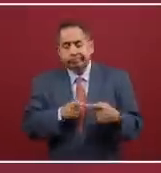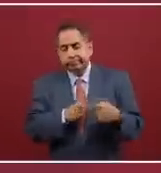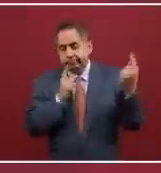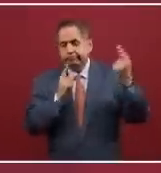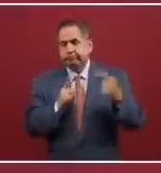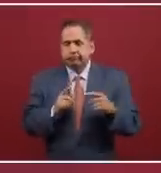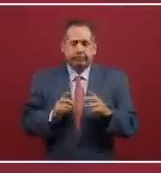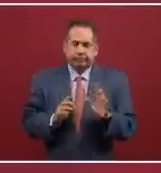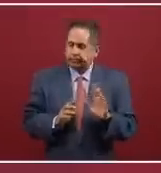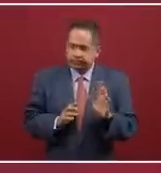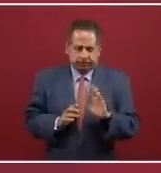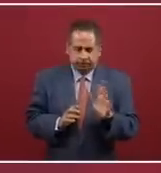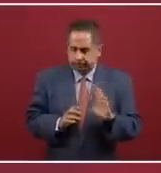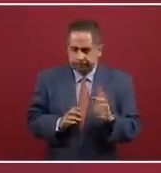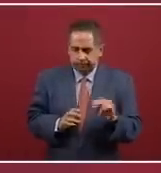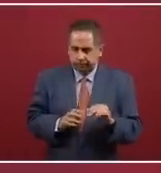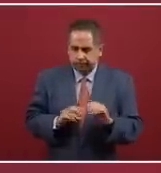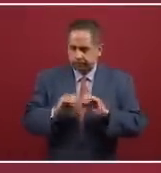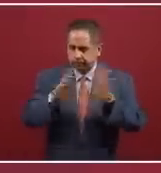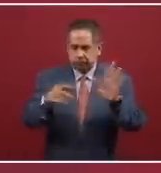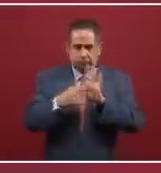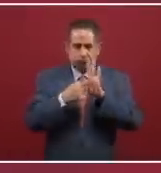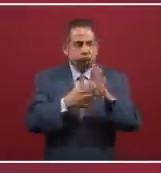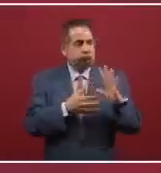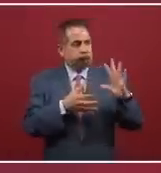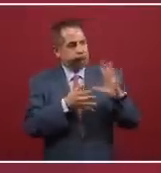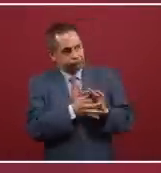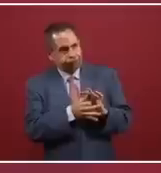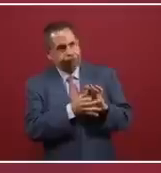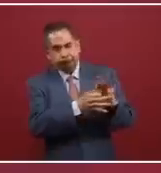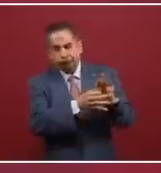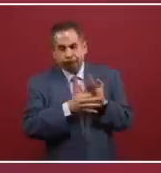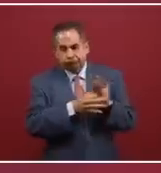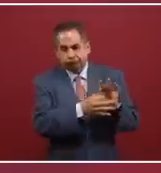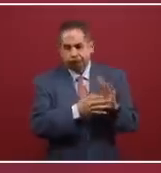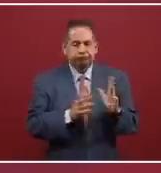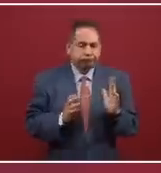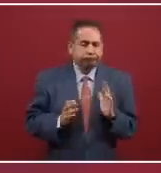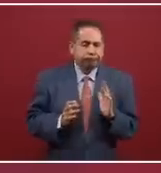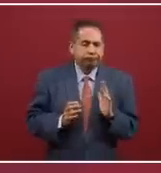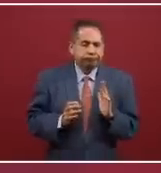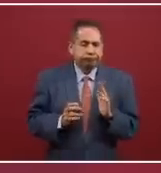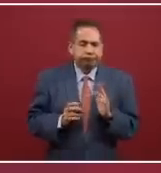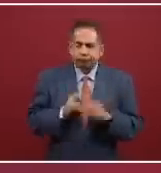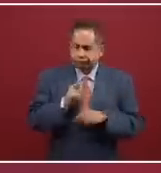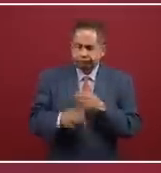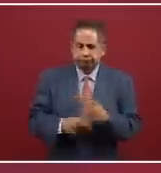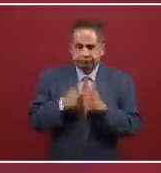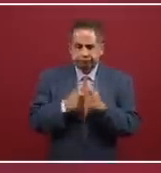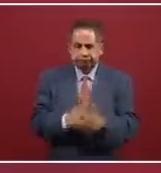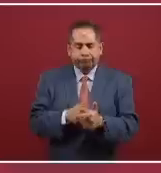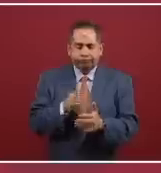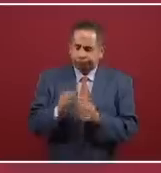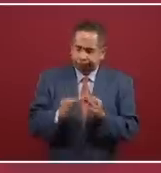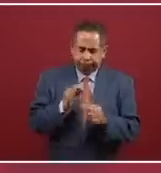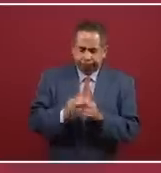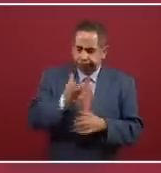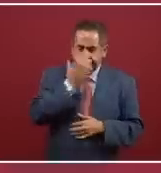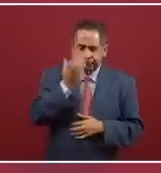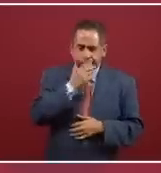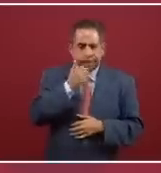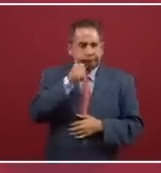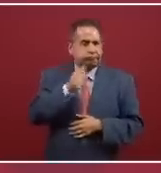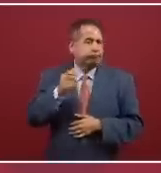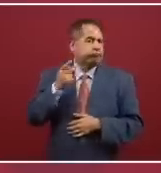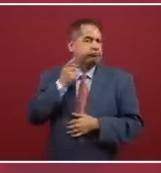y eso ha quedado de manifiesto y vamos a seguir aplicando esa